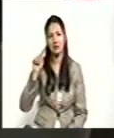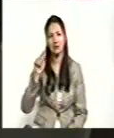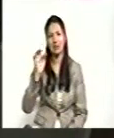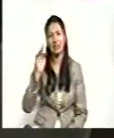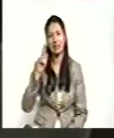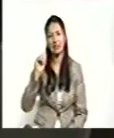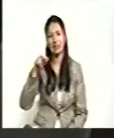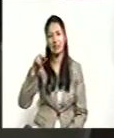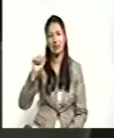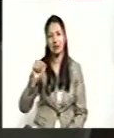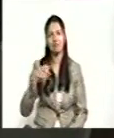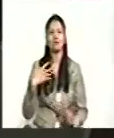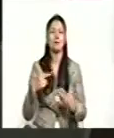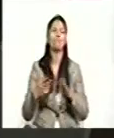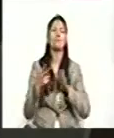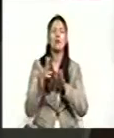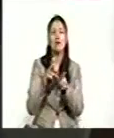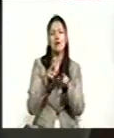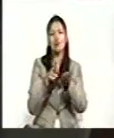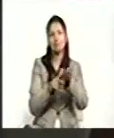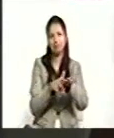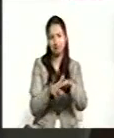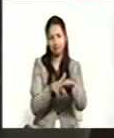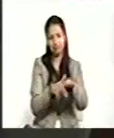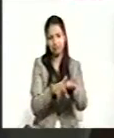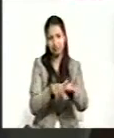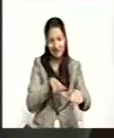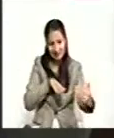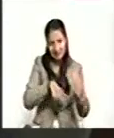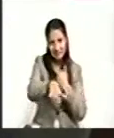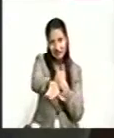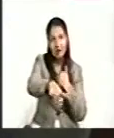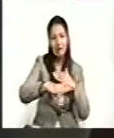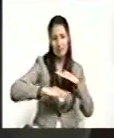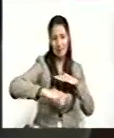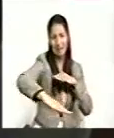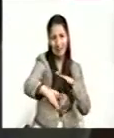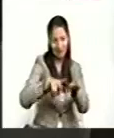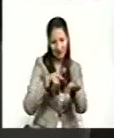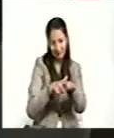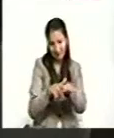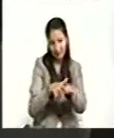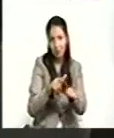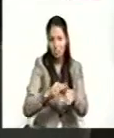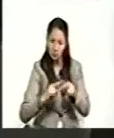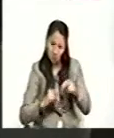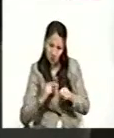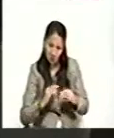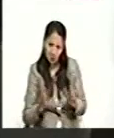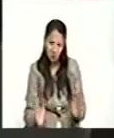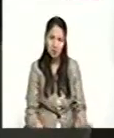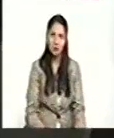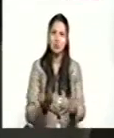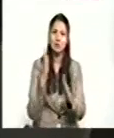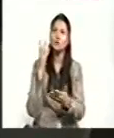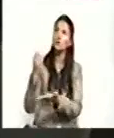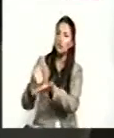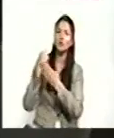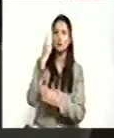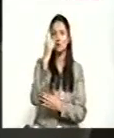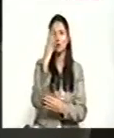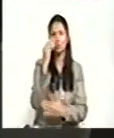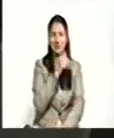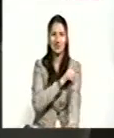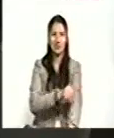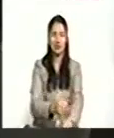ferrocarril entre Buenaventura y Cartago con una inversión de 150 millones de